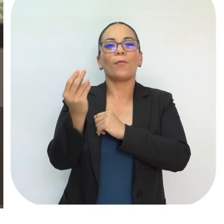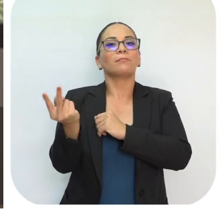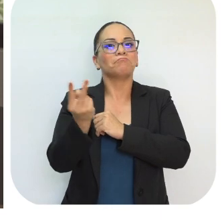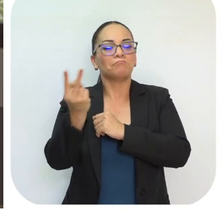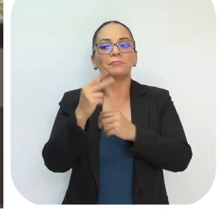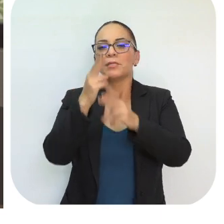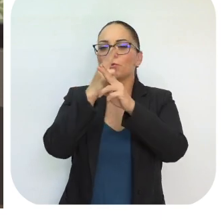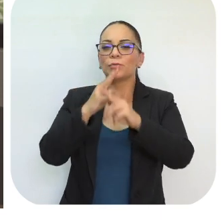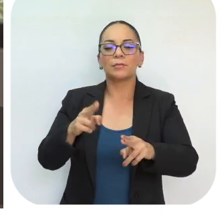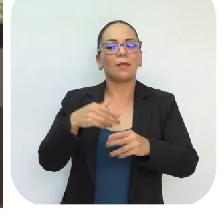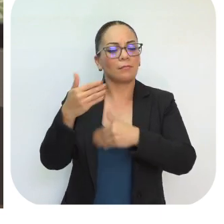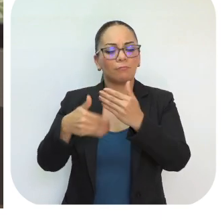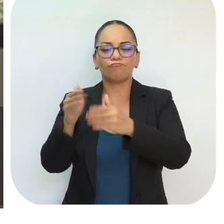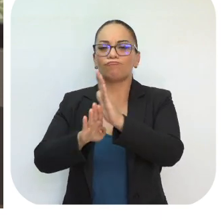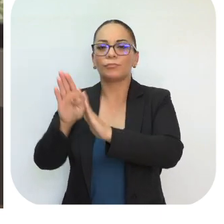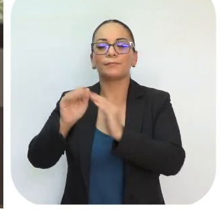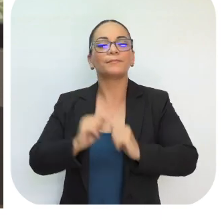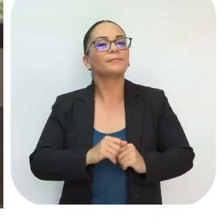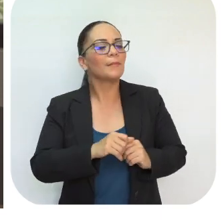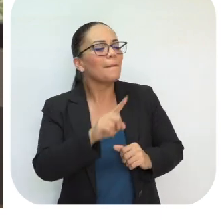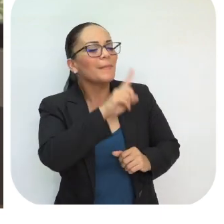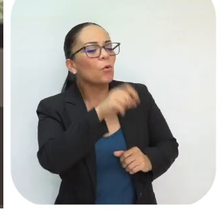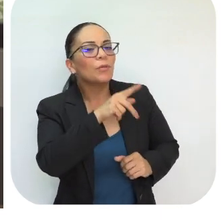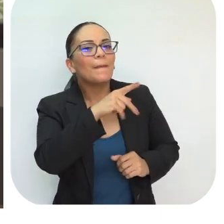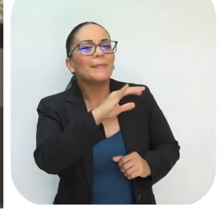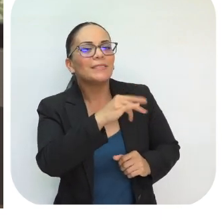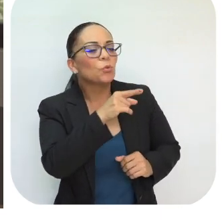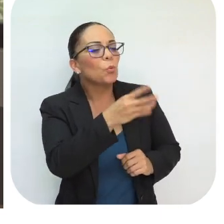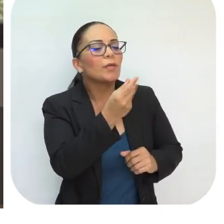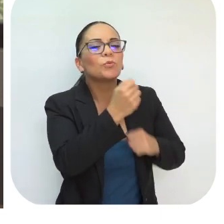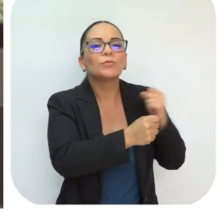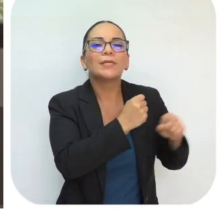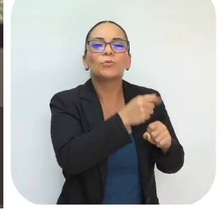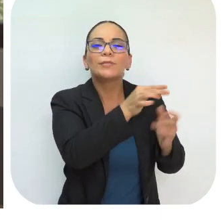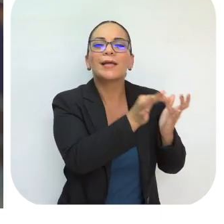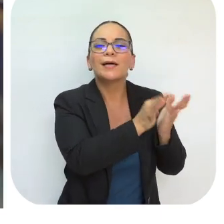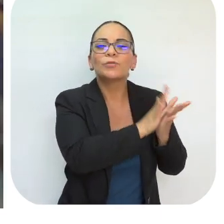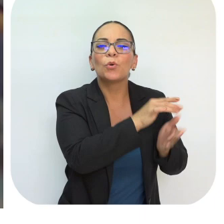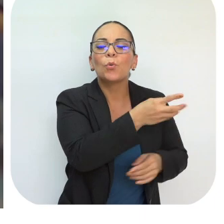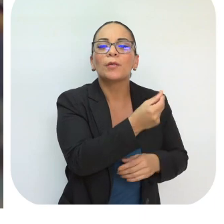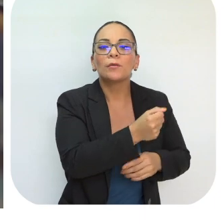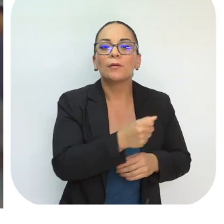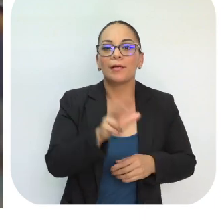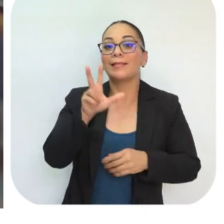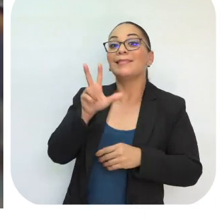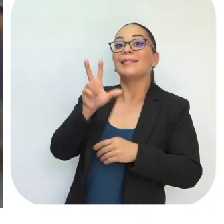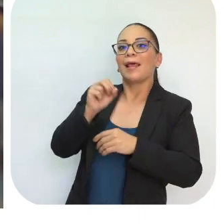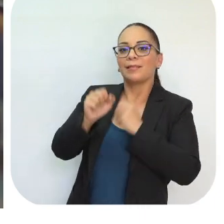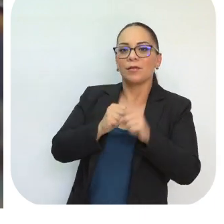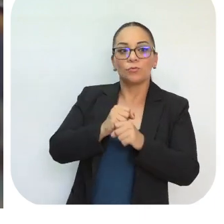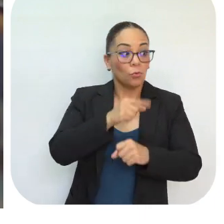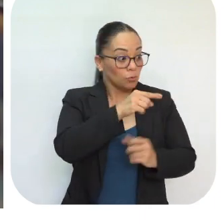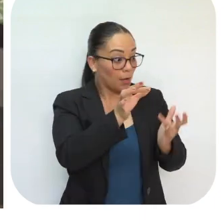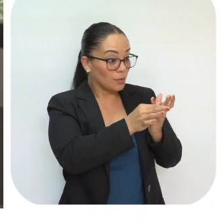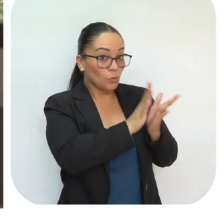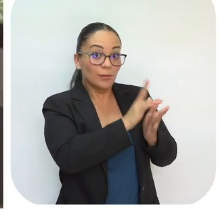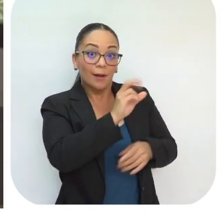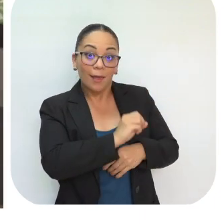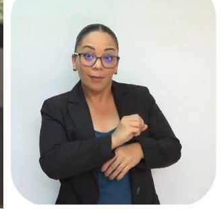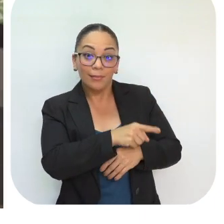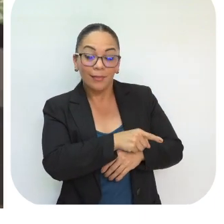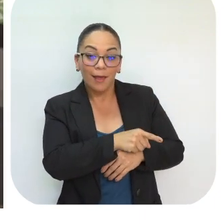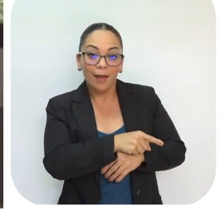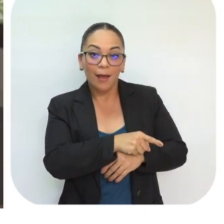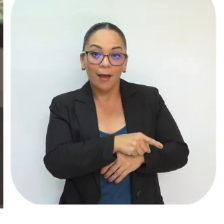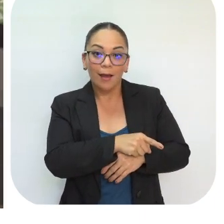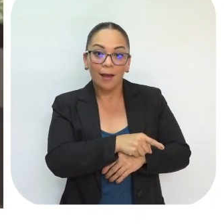inocente yendo para adelante. ¿Cuántos años tenía usted cuando se casó, don Pachito? 30. ¿Se casó de 30? No.